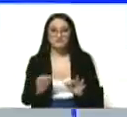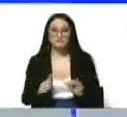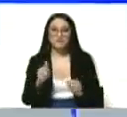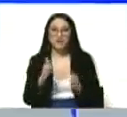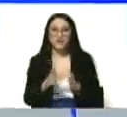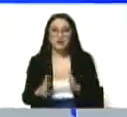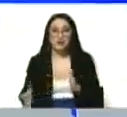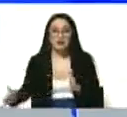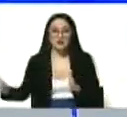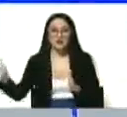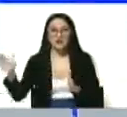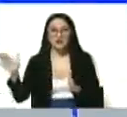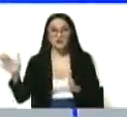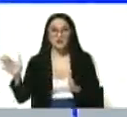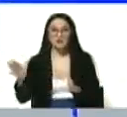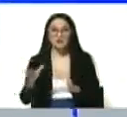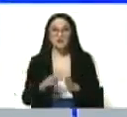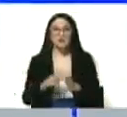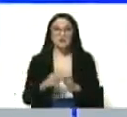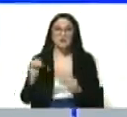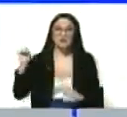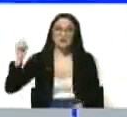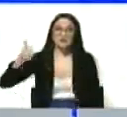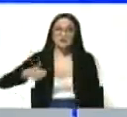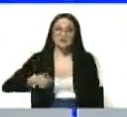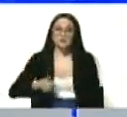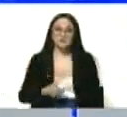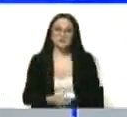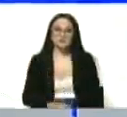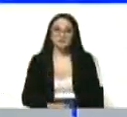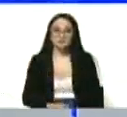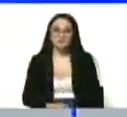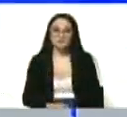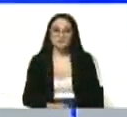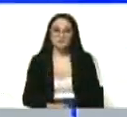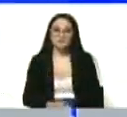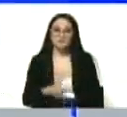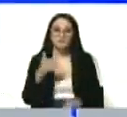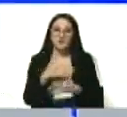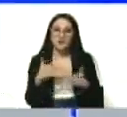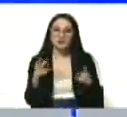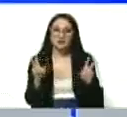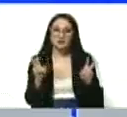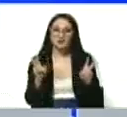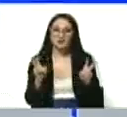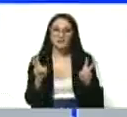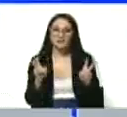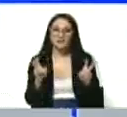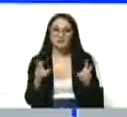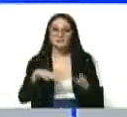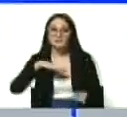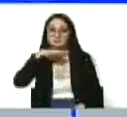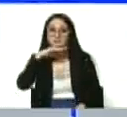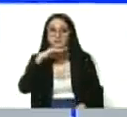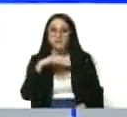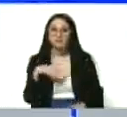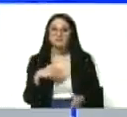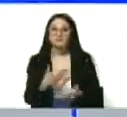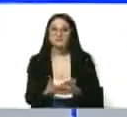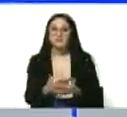que hayamos tenido en todos los tiempos, el de mayor magnitud en términos de volúmenes llegando así a